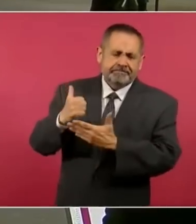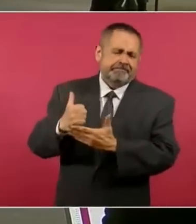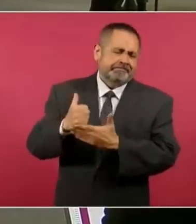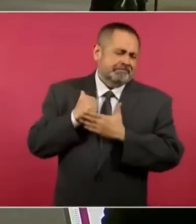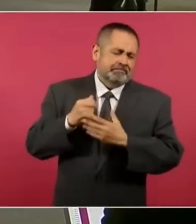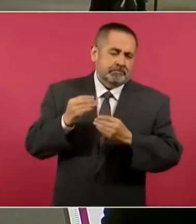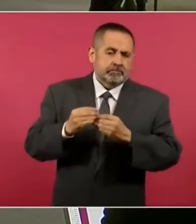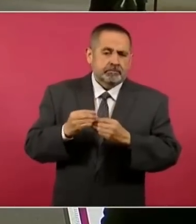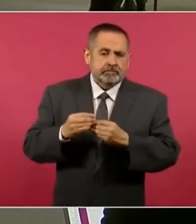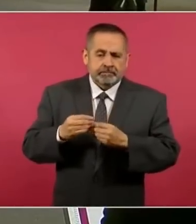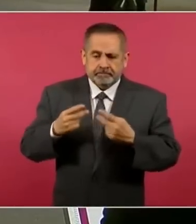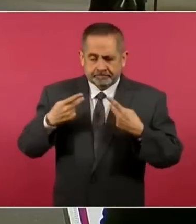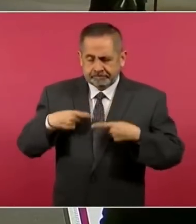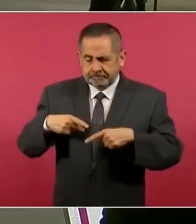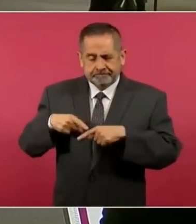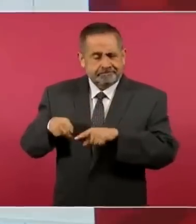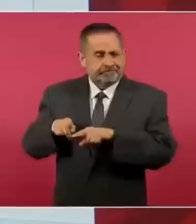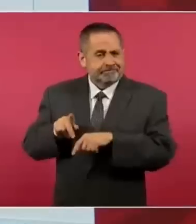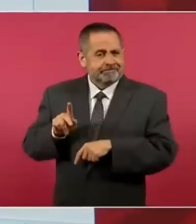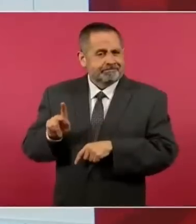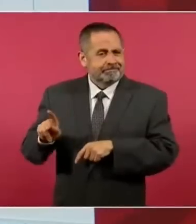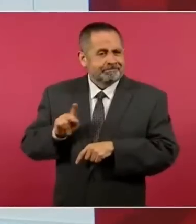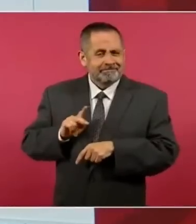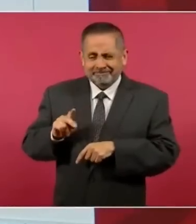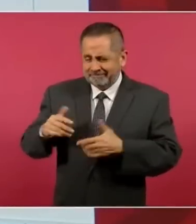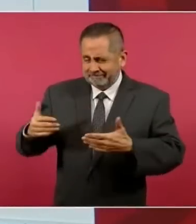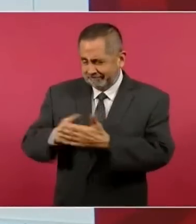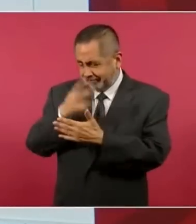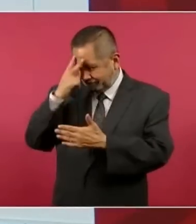Nuestros paisanos, las remesas,